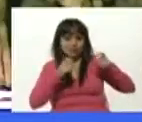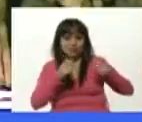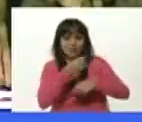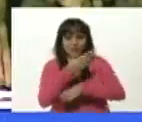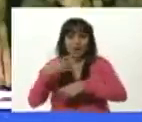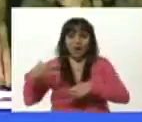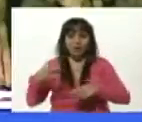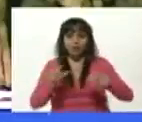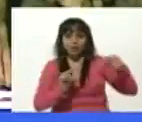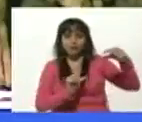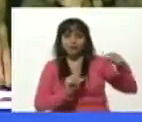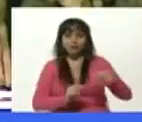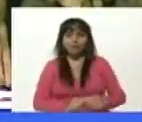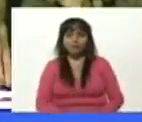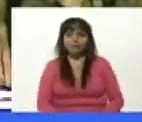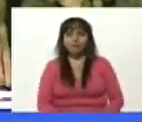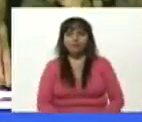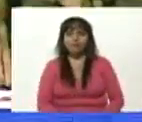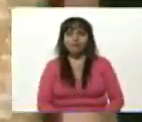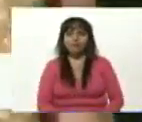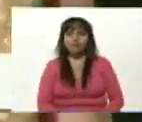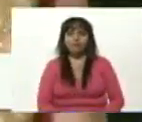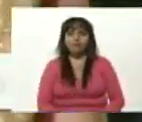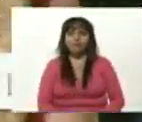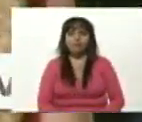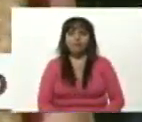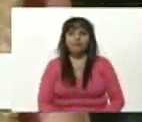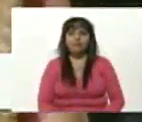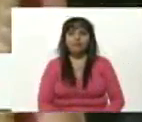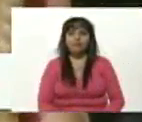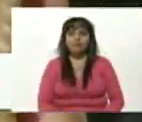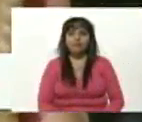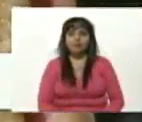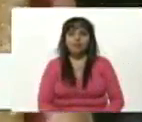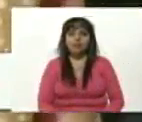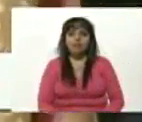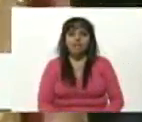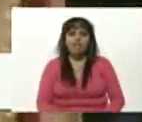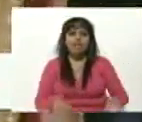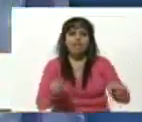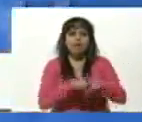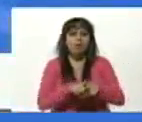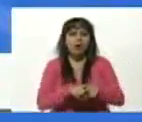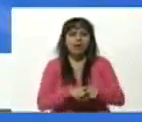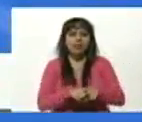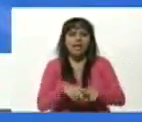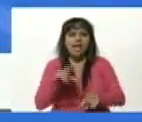Una mazorca de plata. Ah, como la bala de plata de Llanero Solitario.